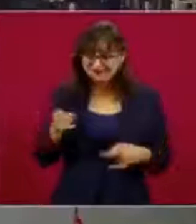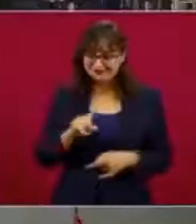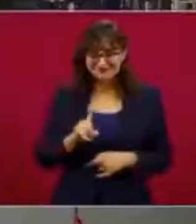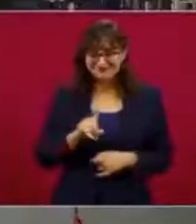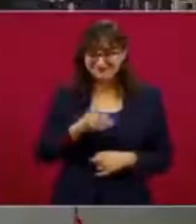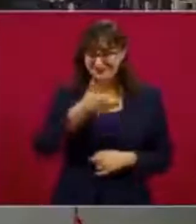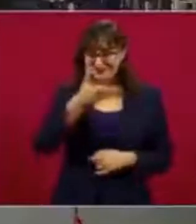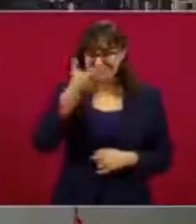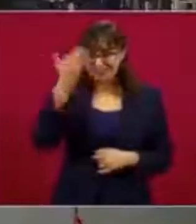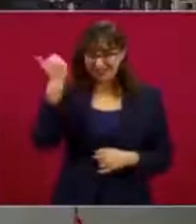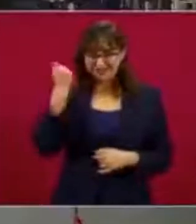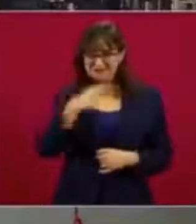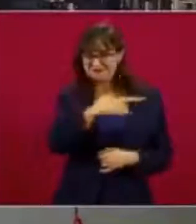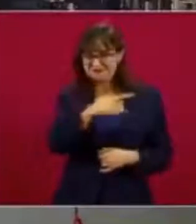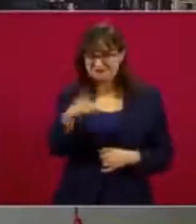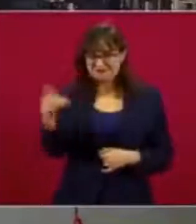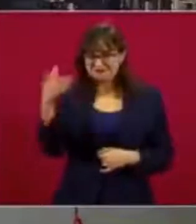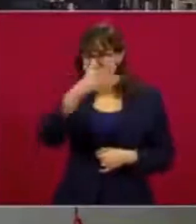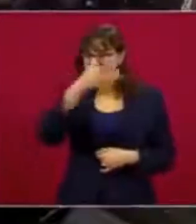No.